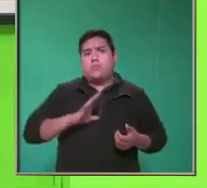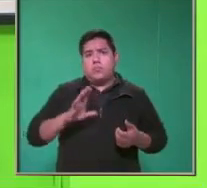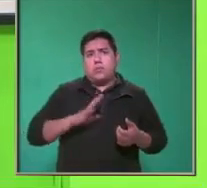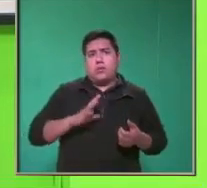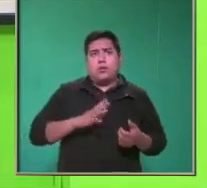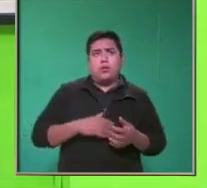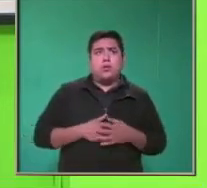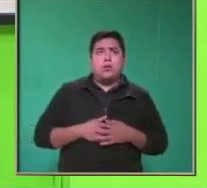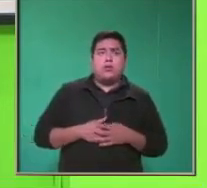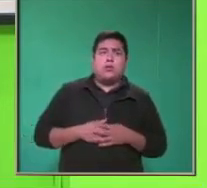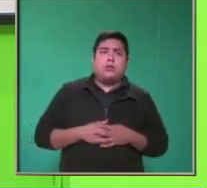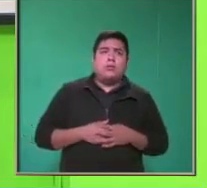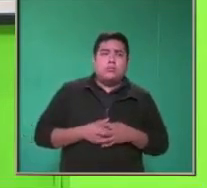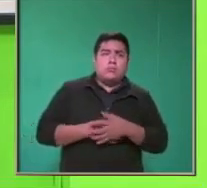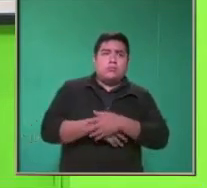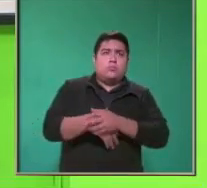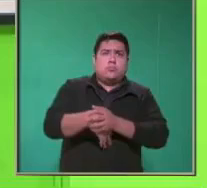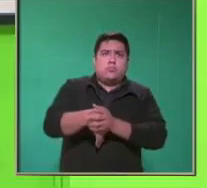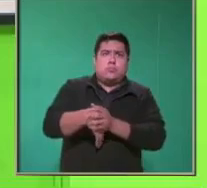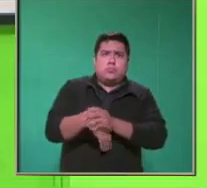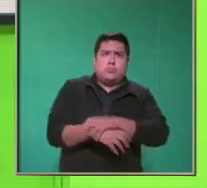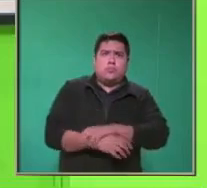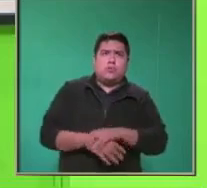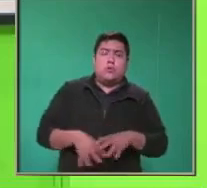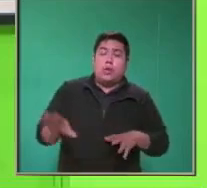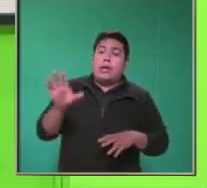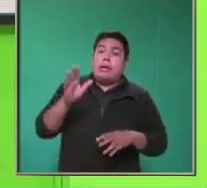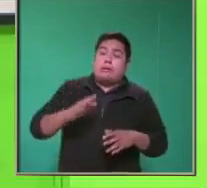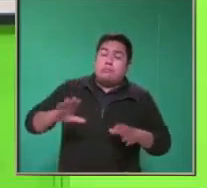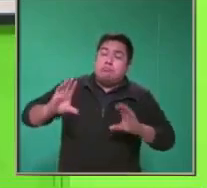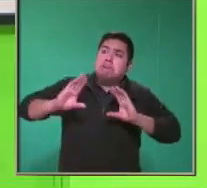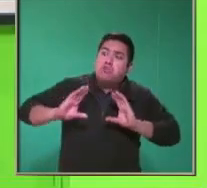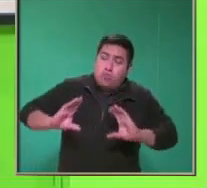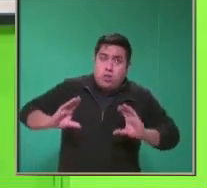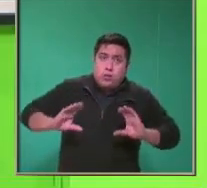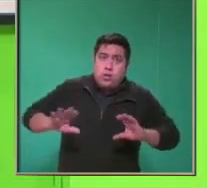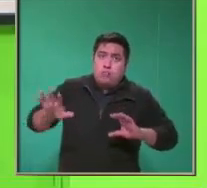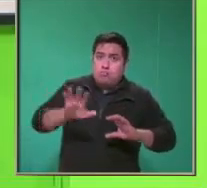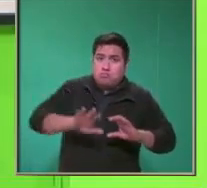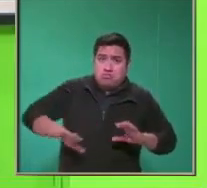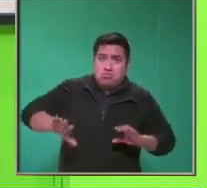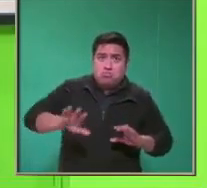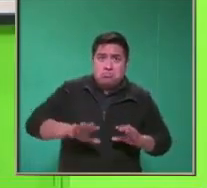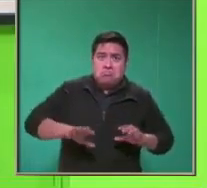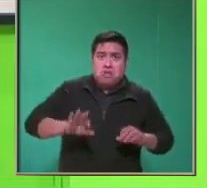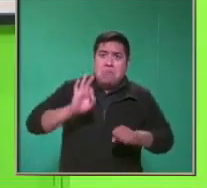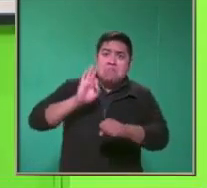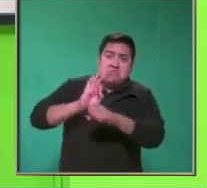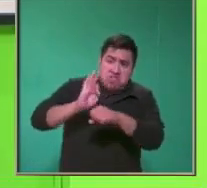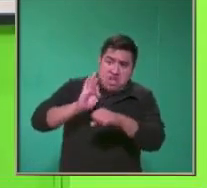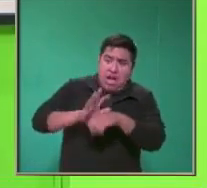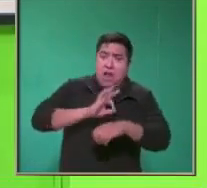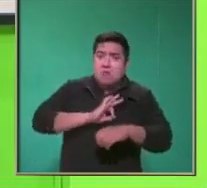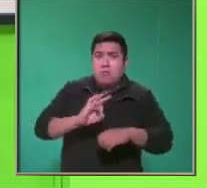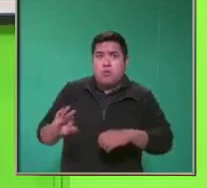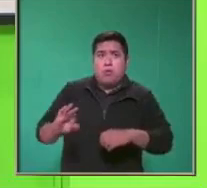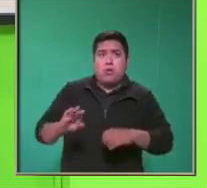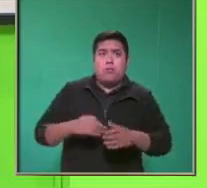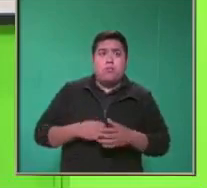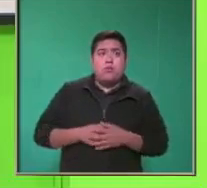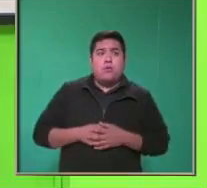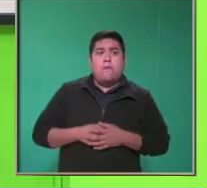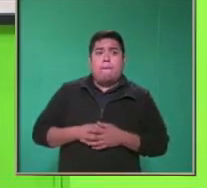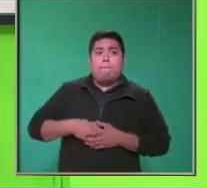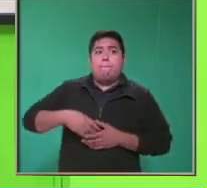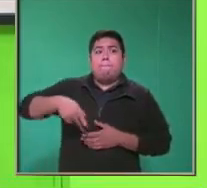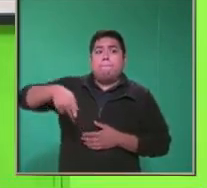espacio hasta donde nos permita nuestra inteligencia y nuestra actividad humana, podemos proteger el espacio, pero